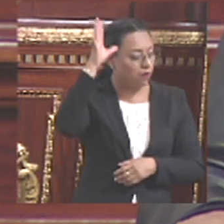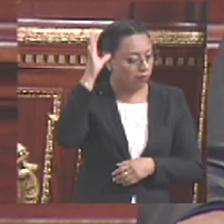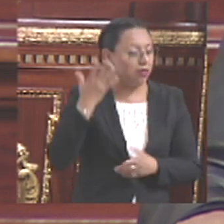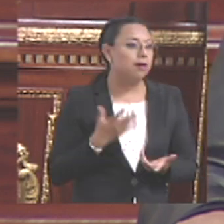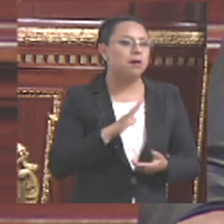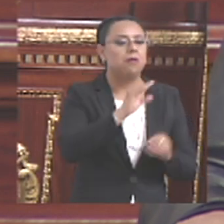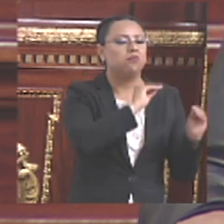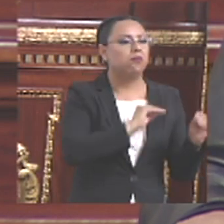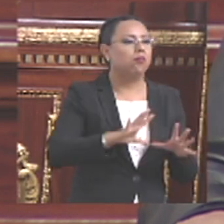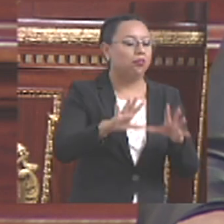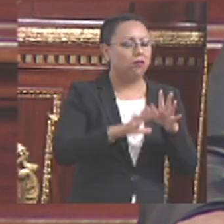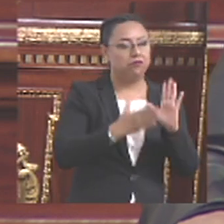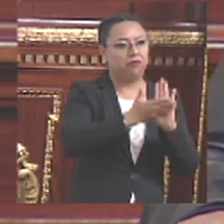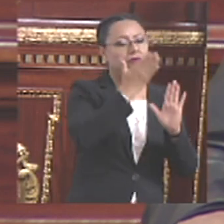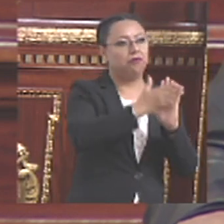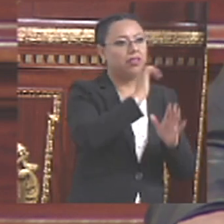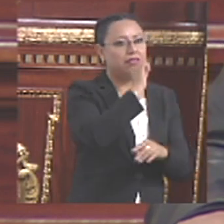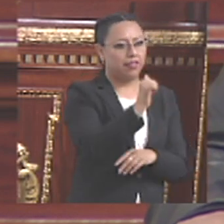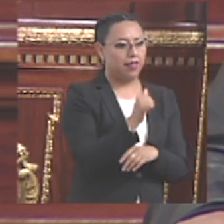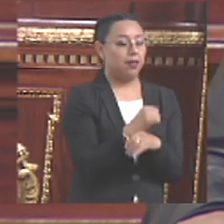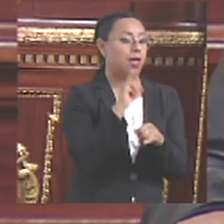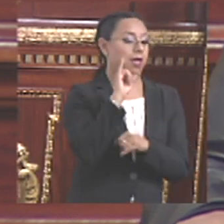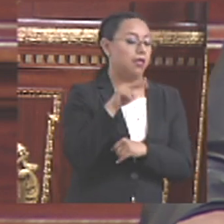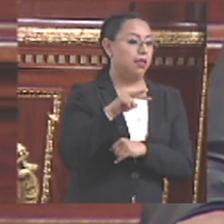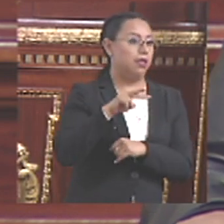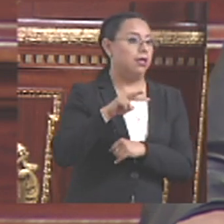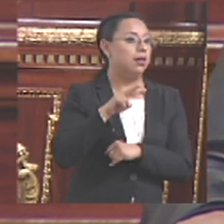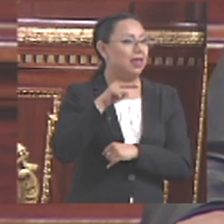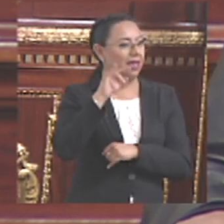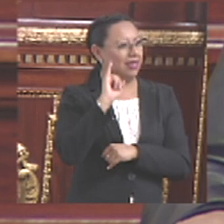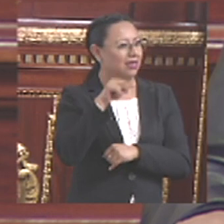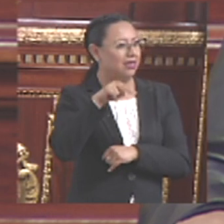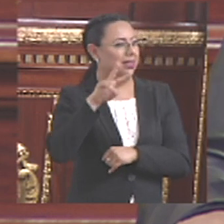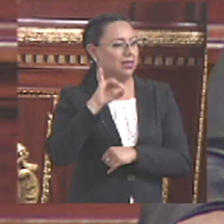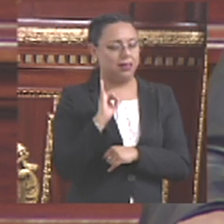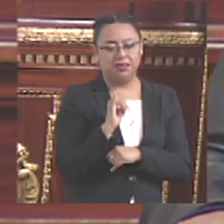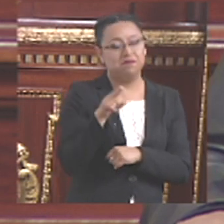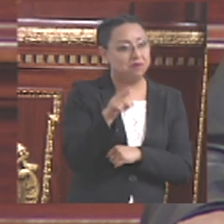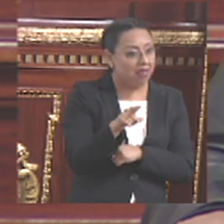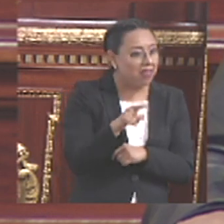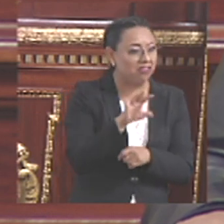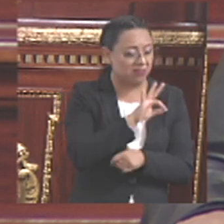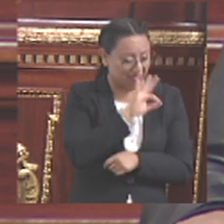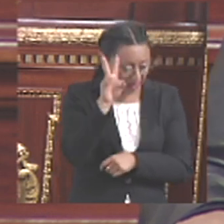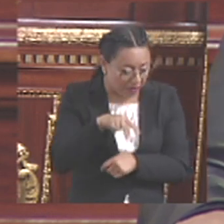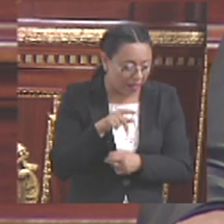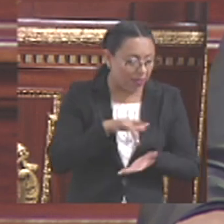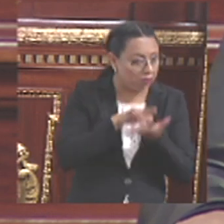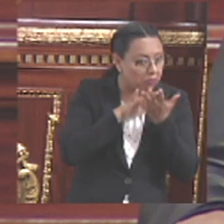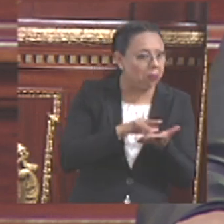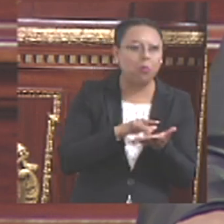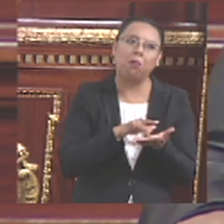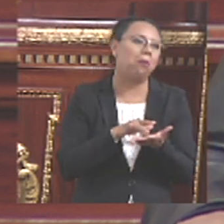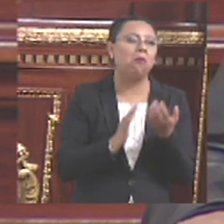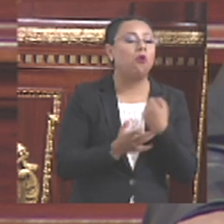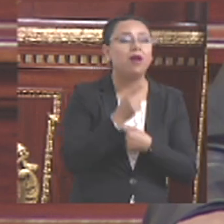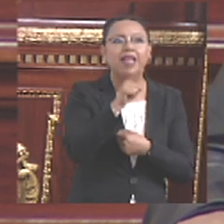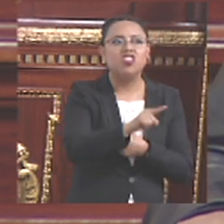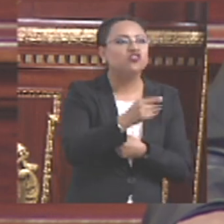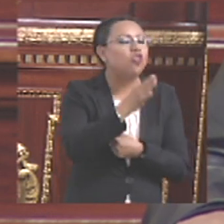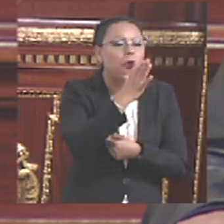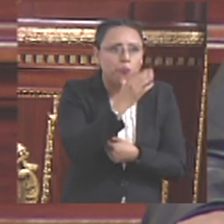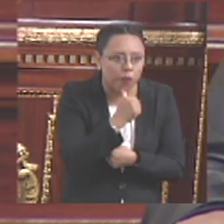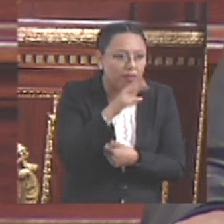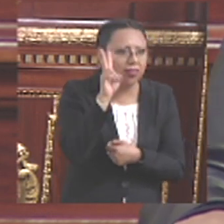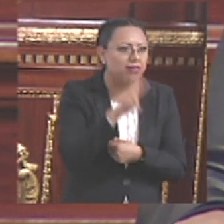con el INVI a cargo es casi seguro que no habrá avances, pues no han podido ni siquiera resolver los pendientes